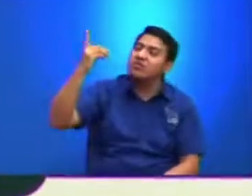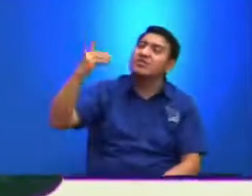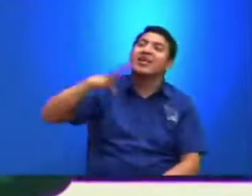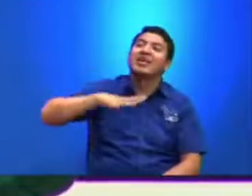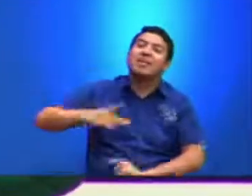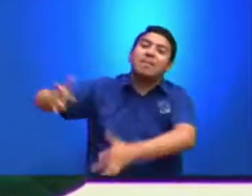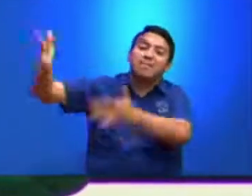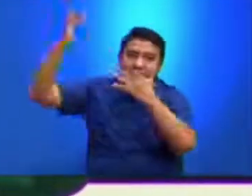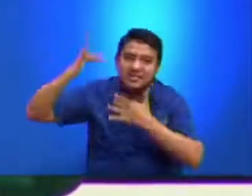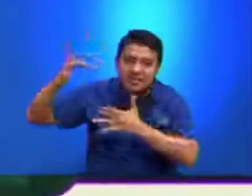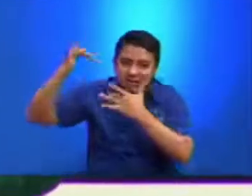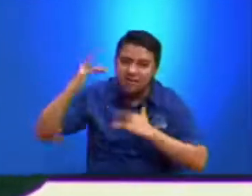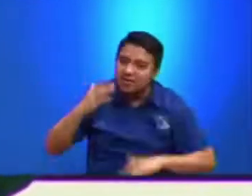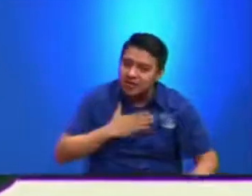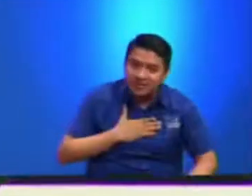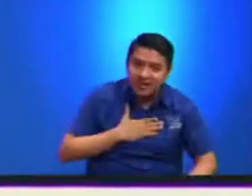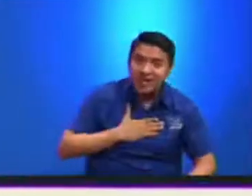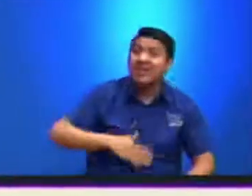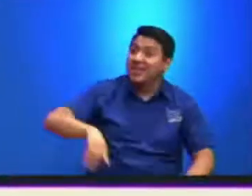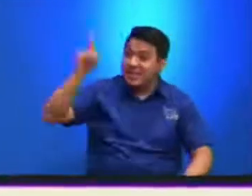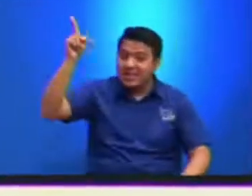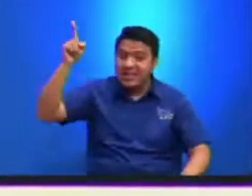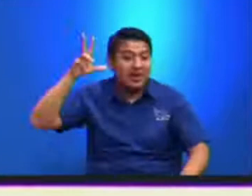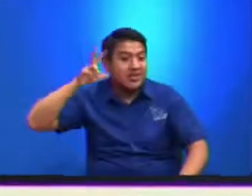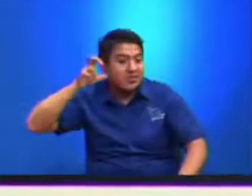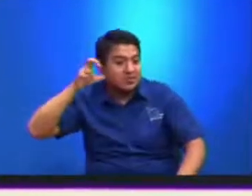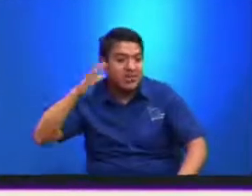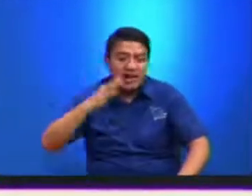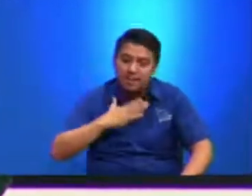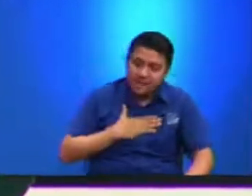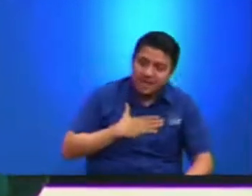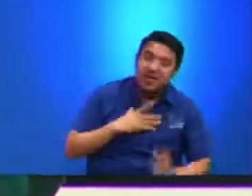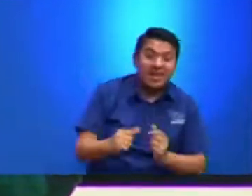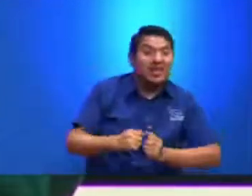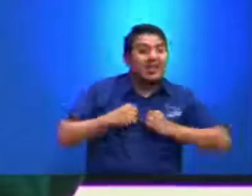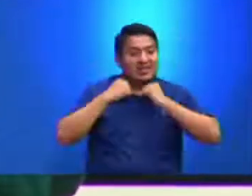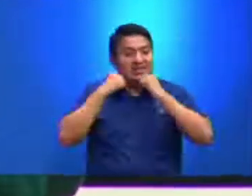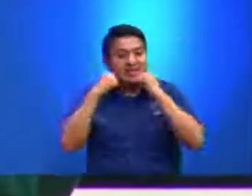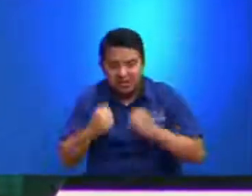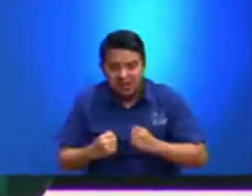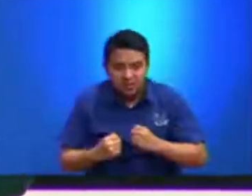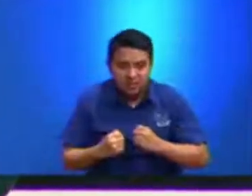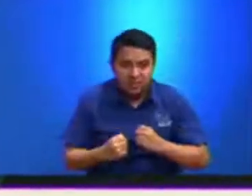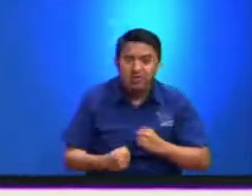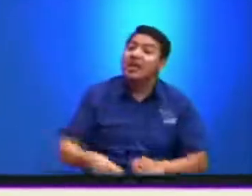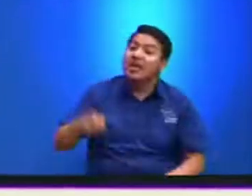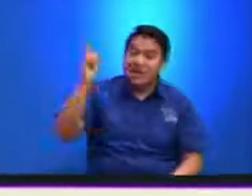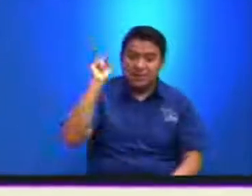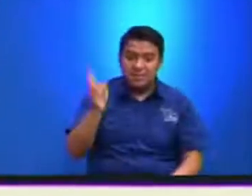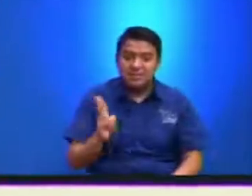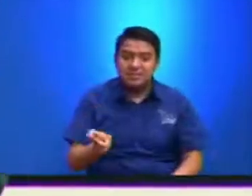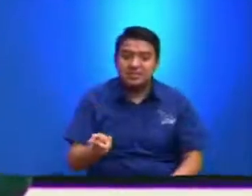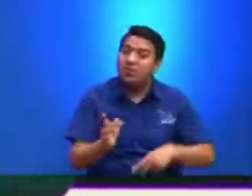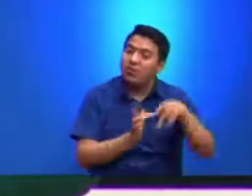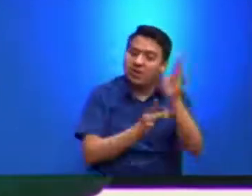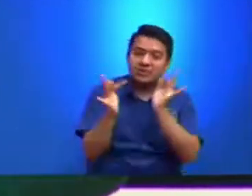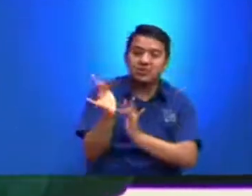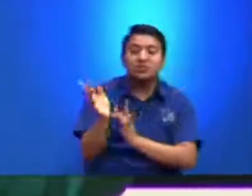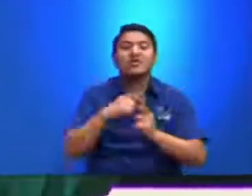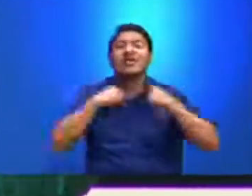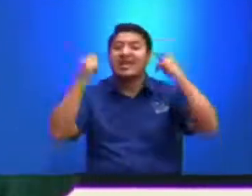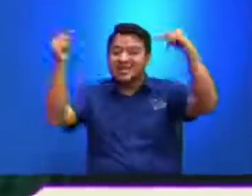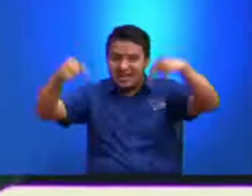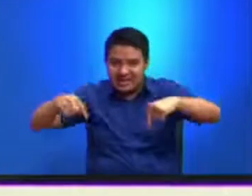Ramando, Astor. Y Jesús lo oyó y lo sanó así. Ese Jesús está aquí ahora,